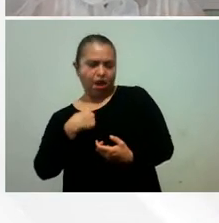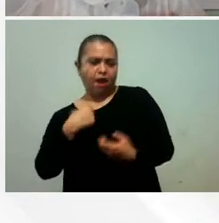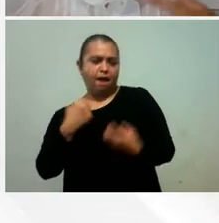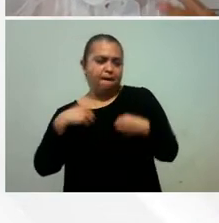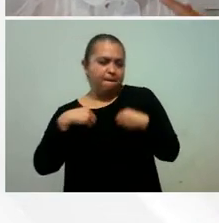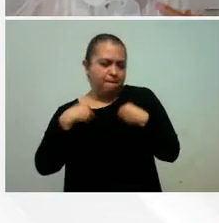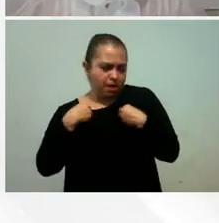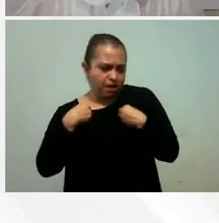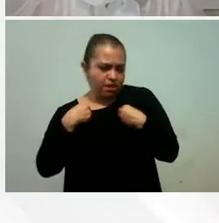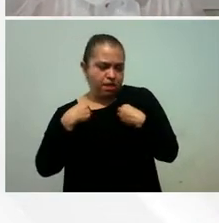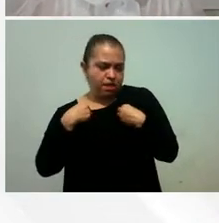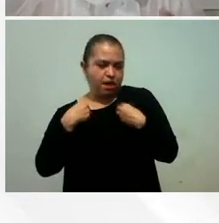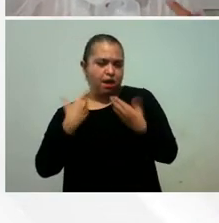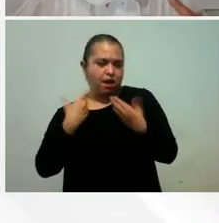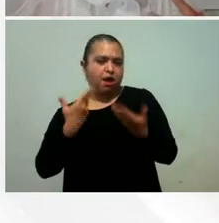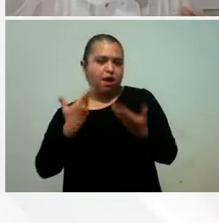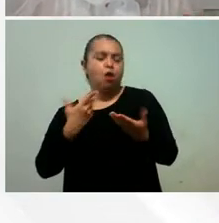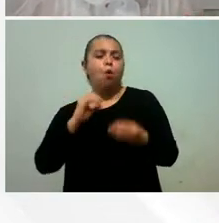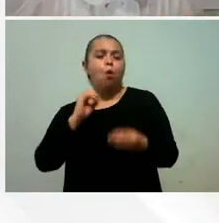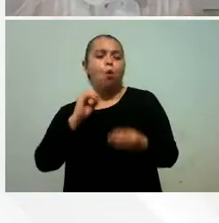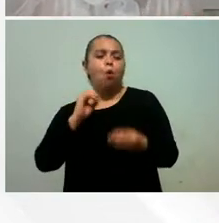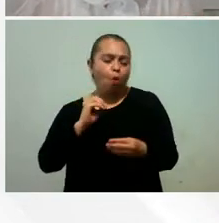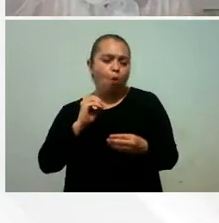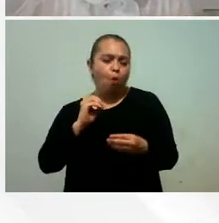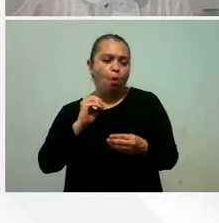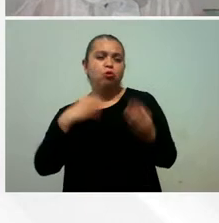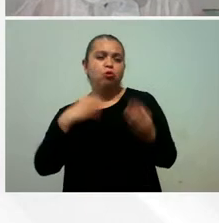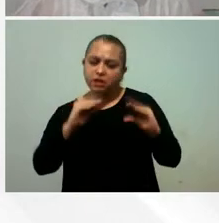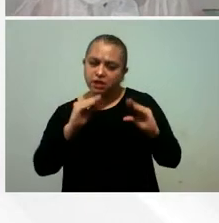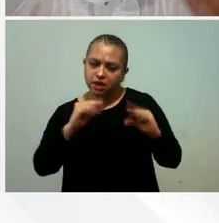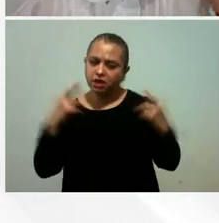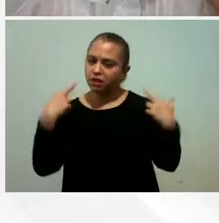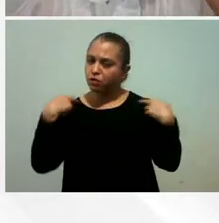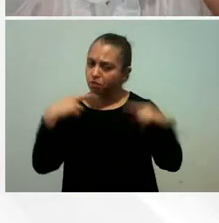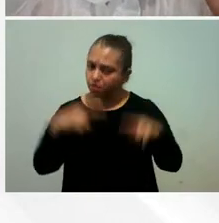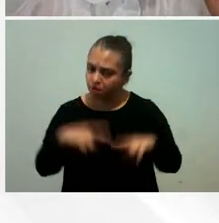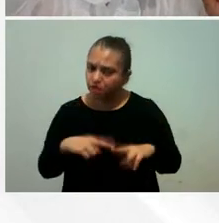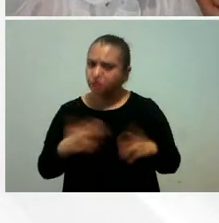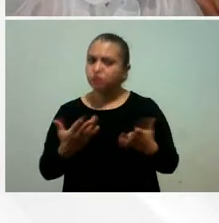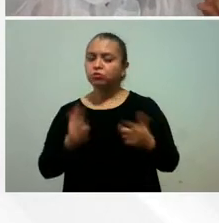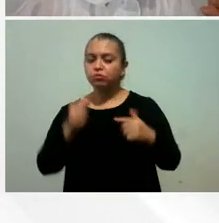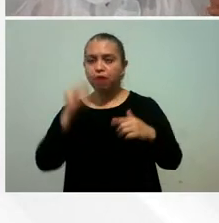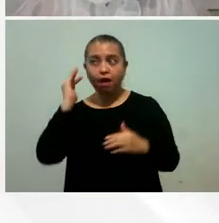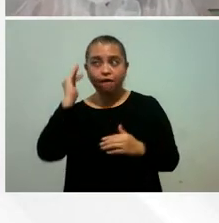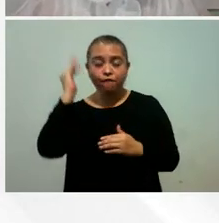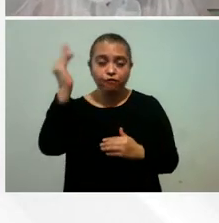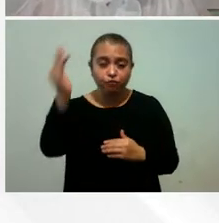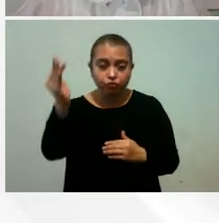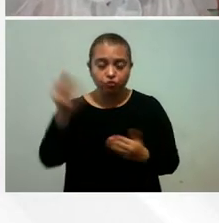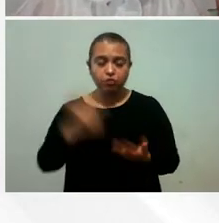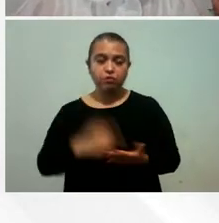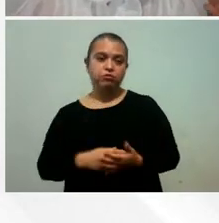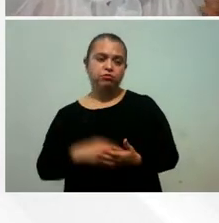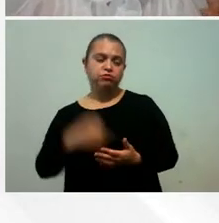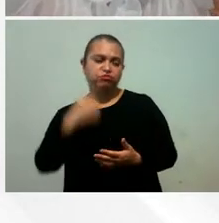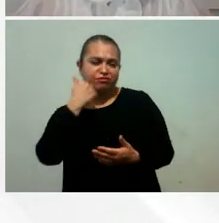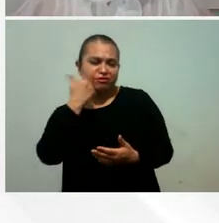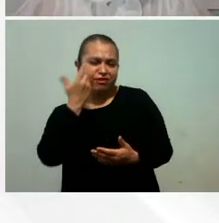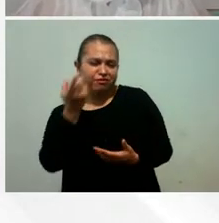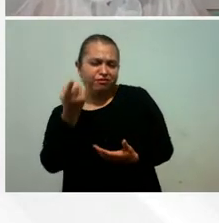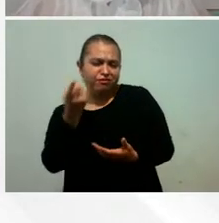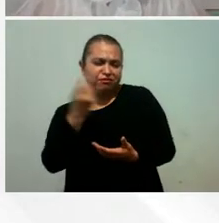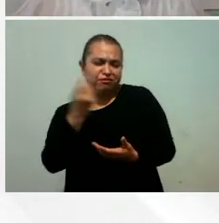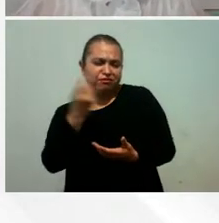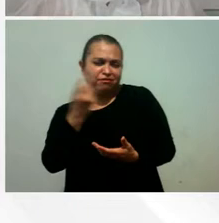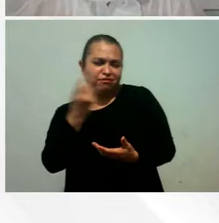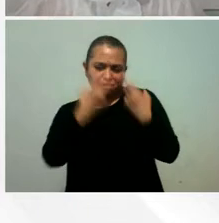es que nos miramos hacia el futuro? Y quiero rescatar esa palabra que dijeron hace rato,